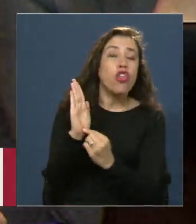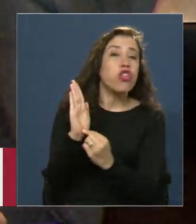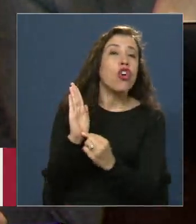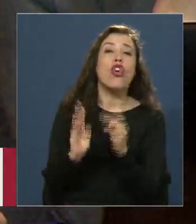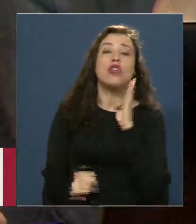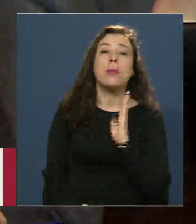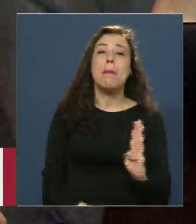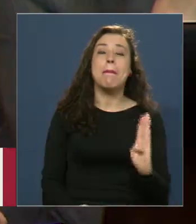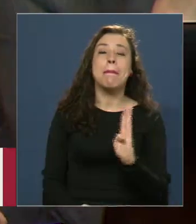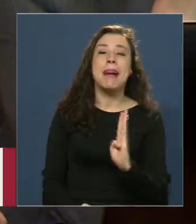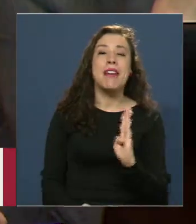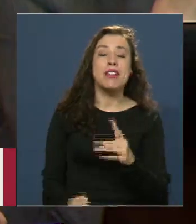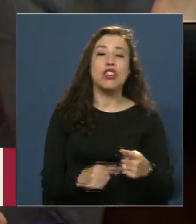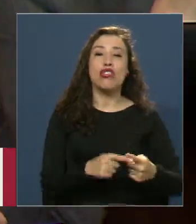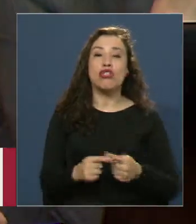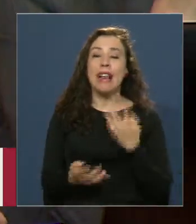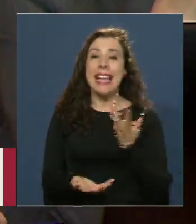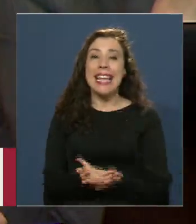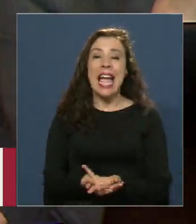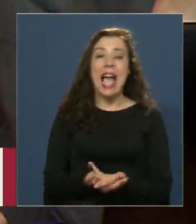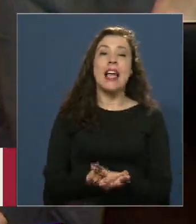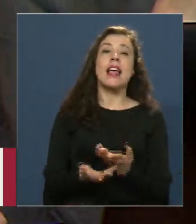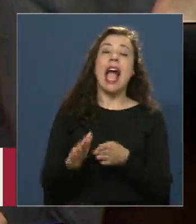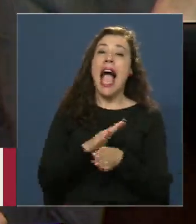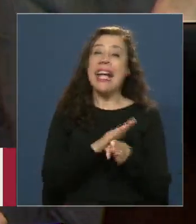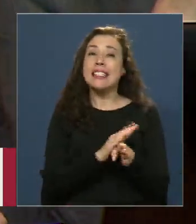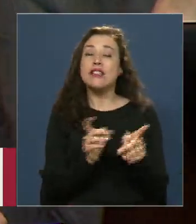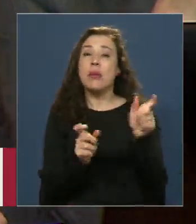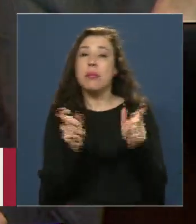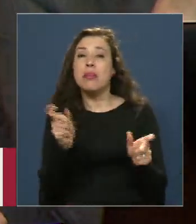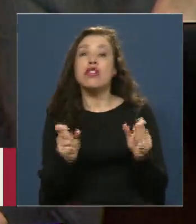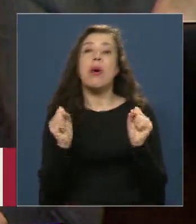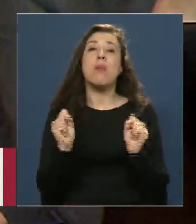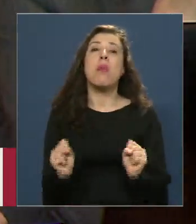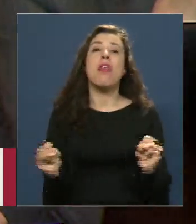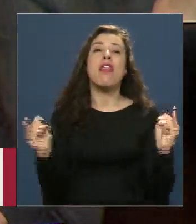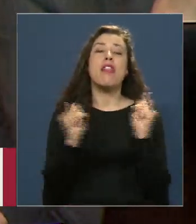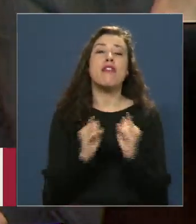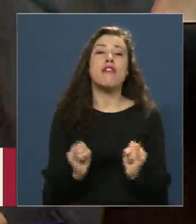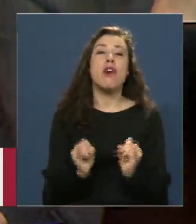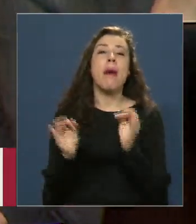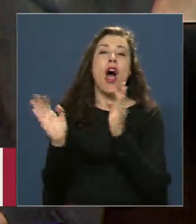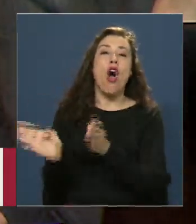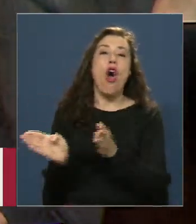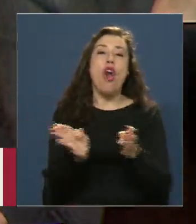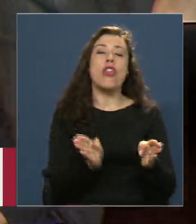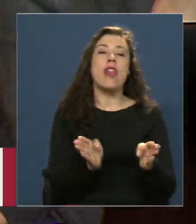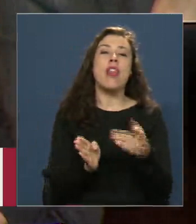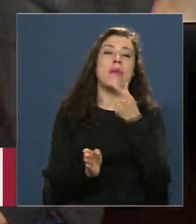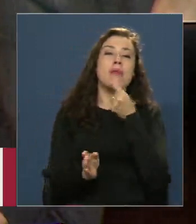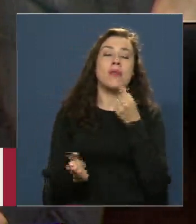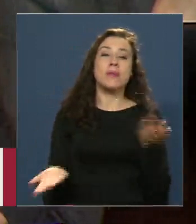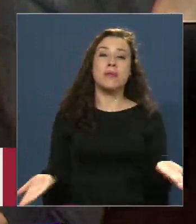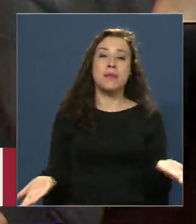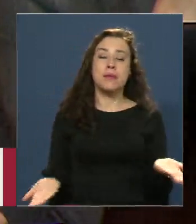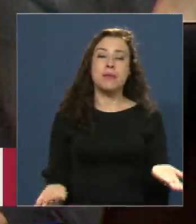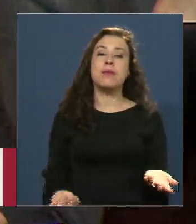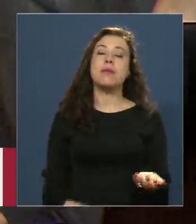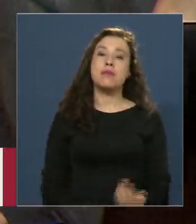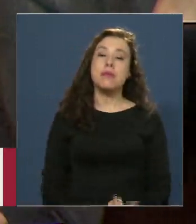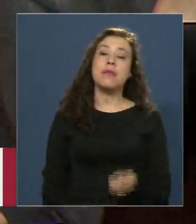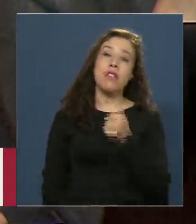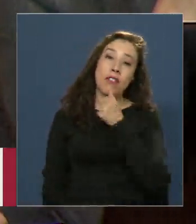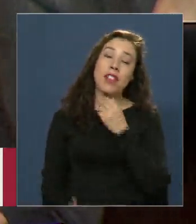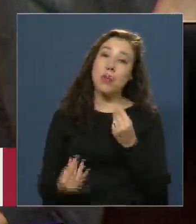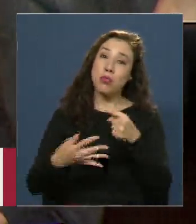los beneficios sociales existentes y hará que su acceso sea de una manera más cómoda y ordenada. Quedan muchas